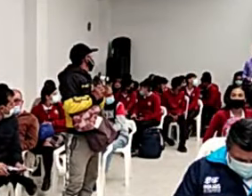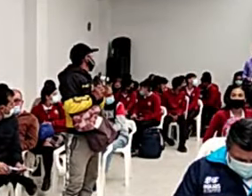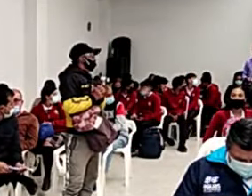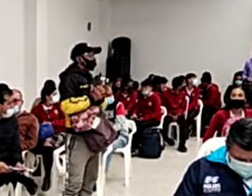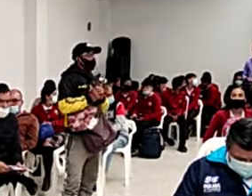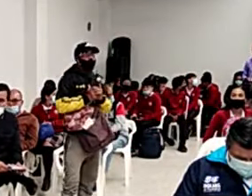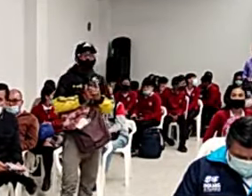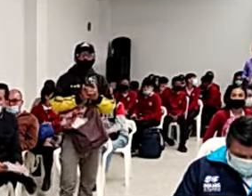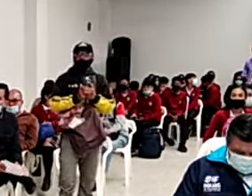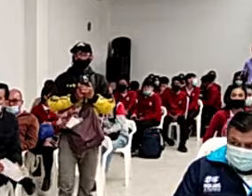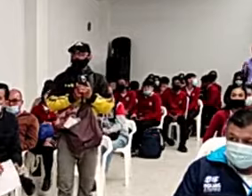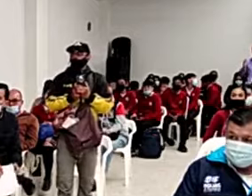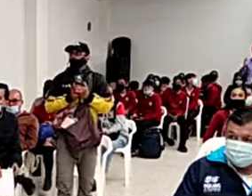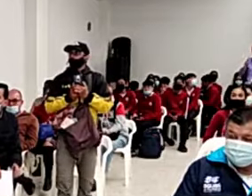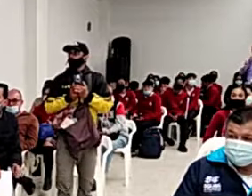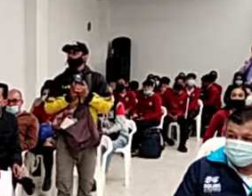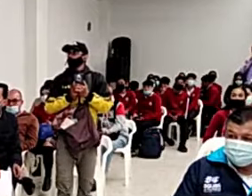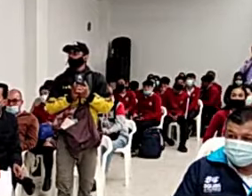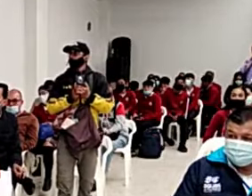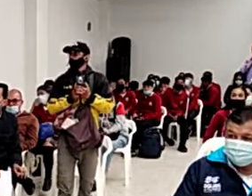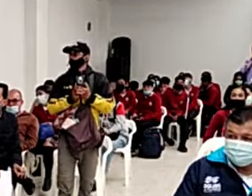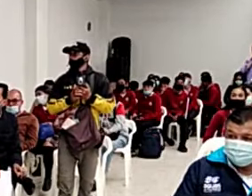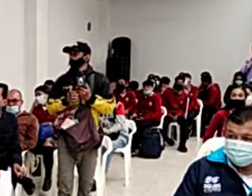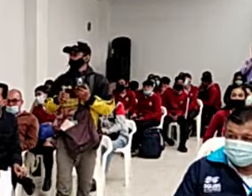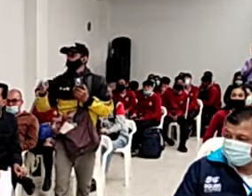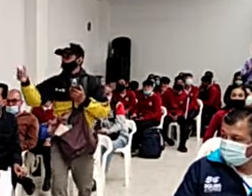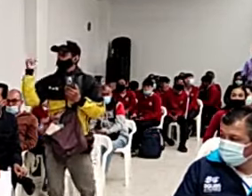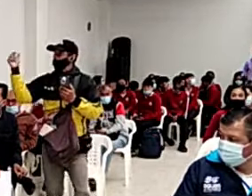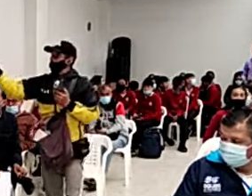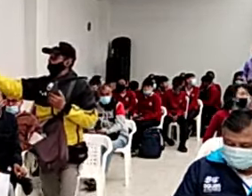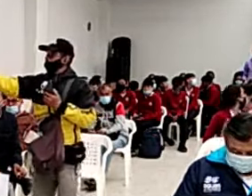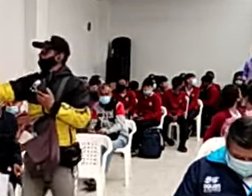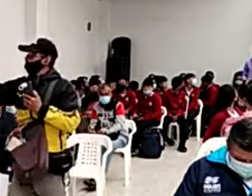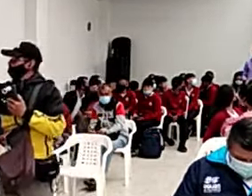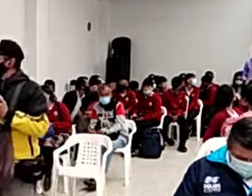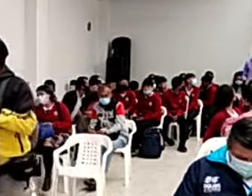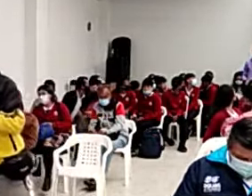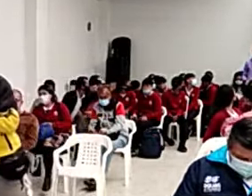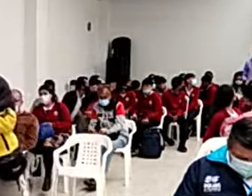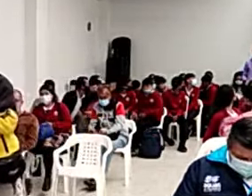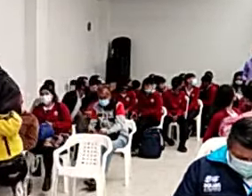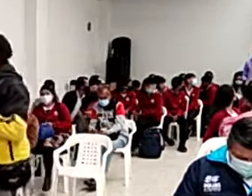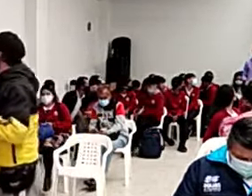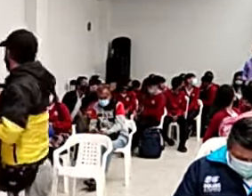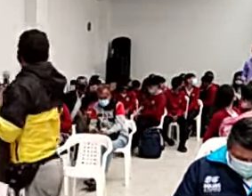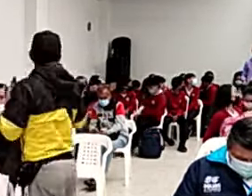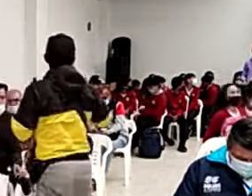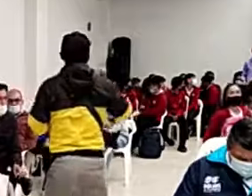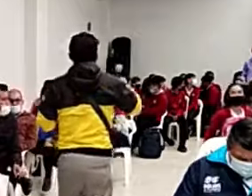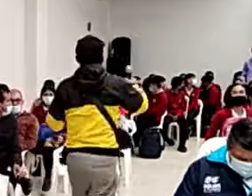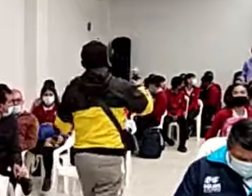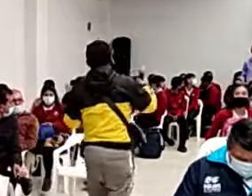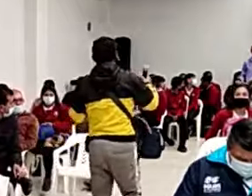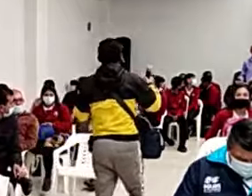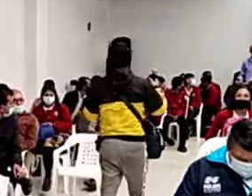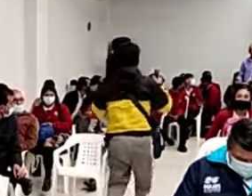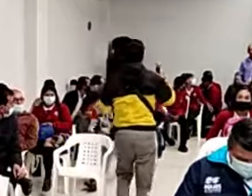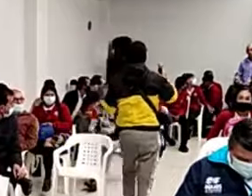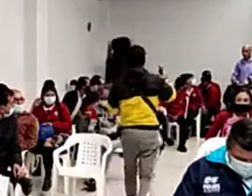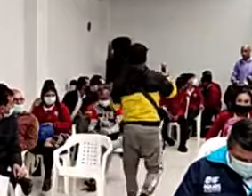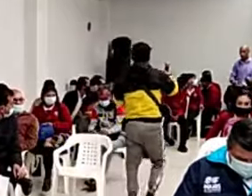¿Me permite si lo interrumpo para que nos cuente lo mismo por micrófono, para que vamos a escucharlos mejor? Yo sé que es un tema informativo, pero para que nos